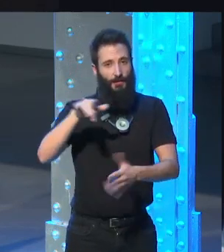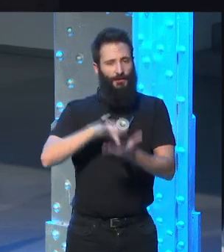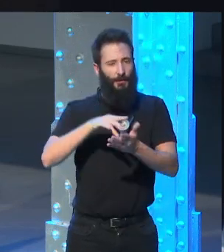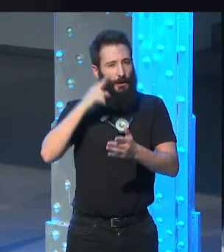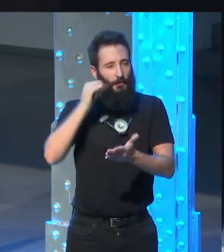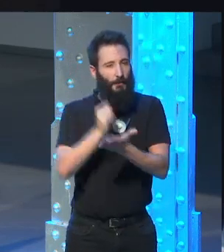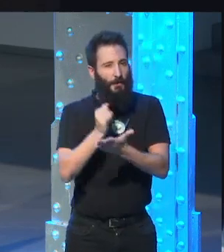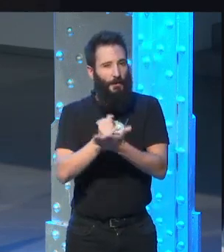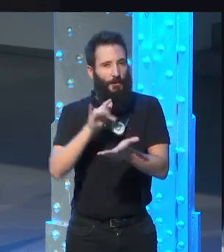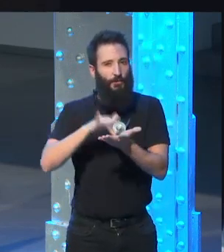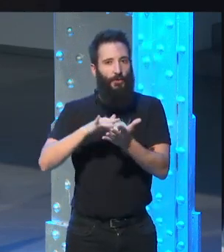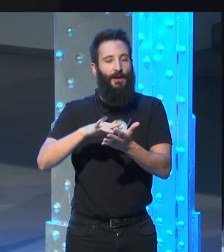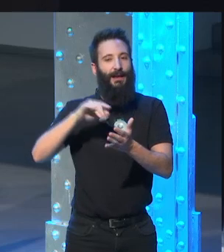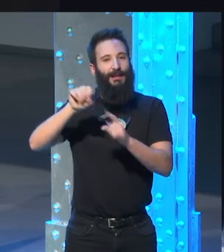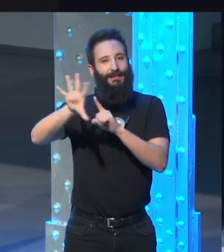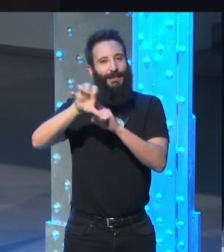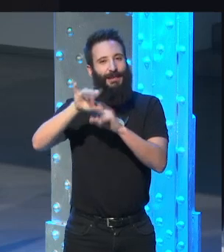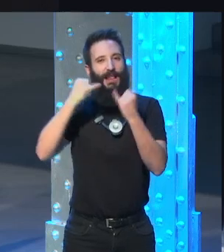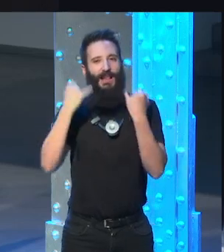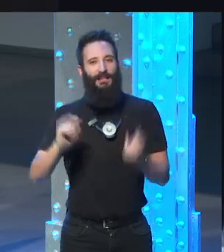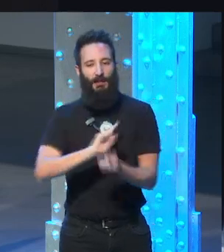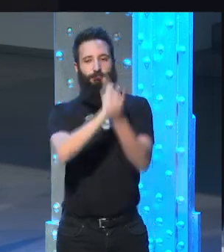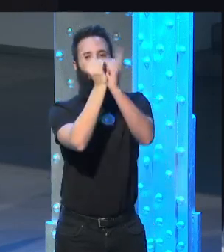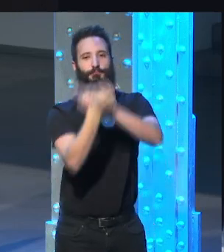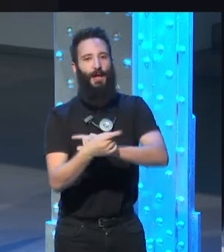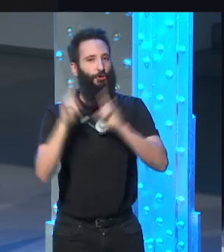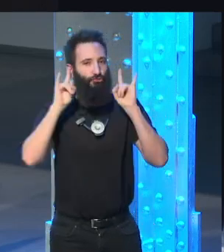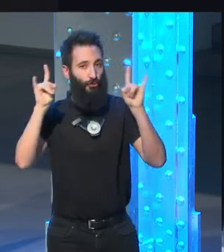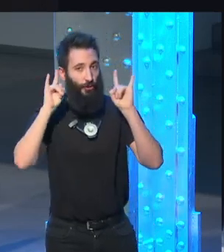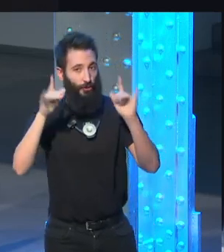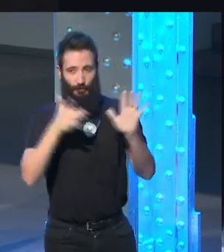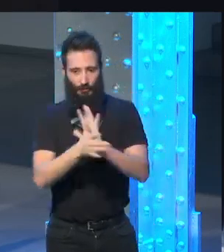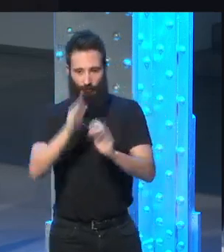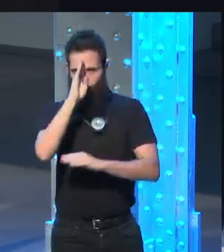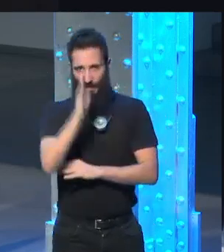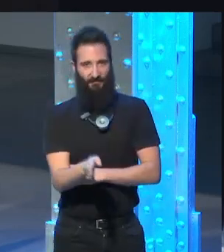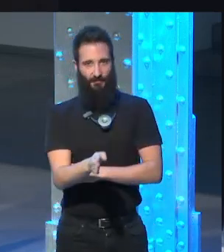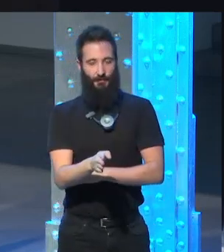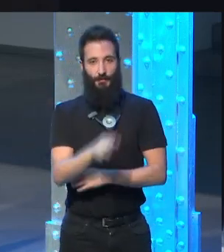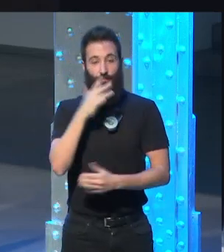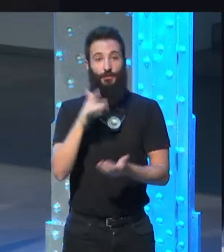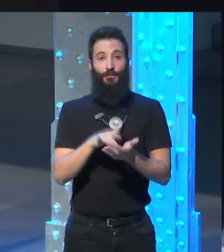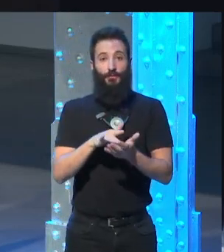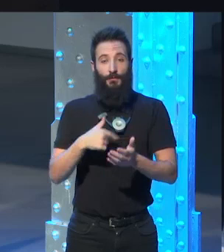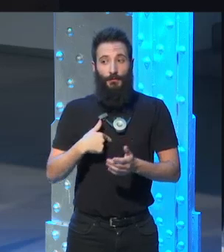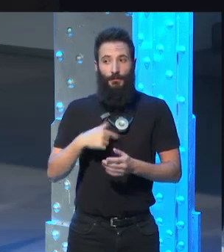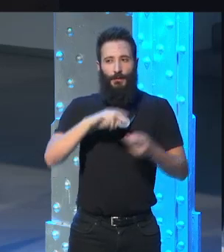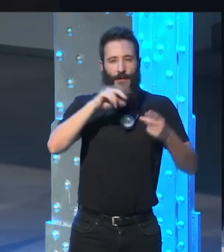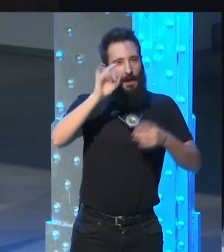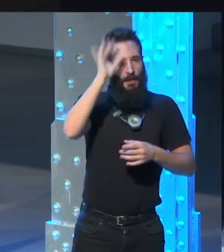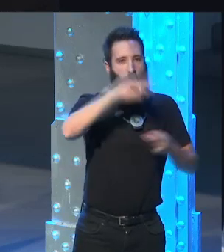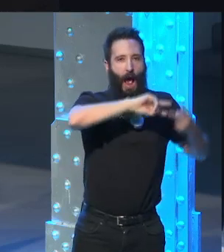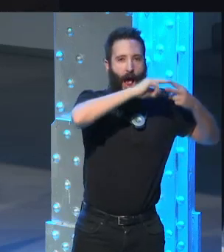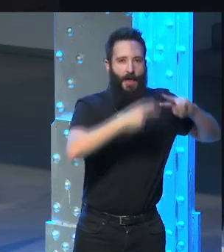experimento de convertir la señal eléctrica en una señal de sonido, de una forma muy directa, que sonaba muy raro. Y a mí siempre me había quedado la idea de usar eso,